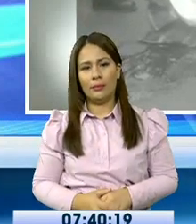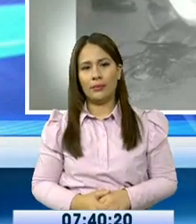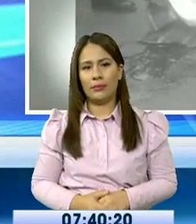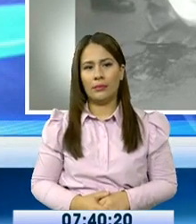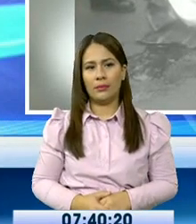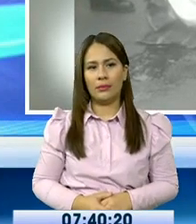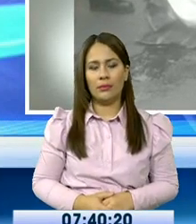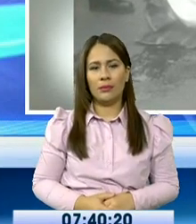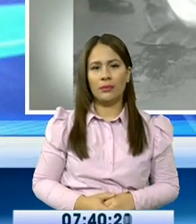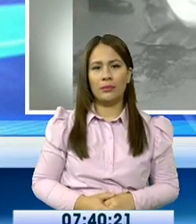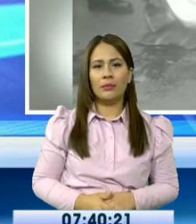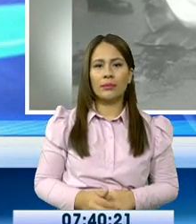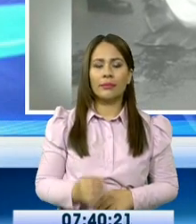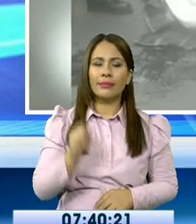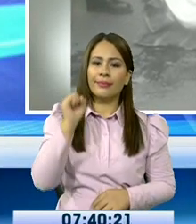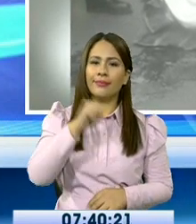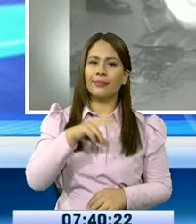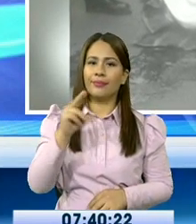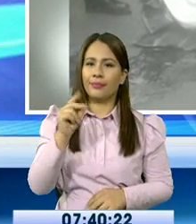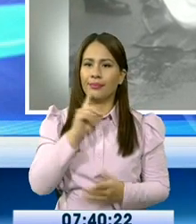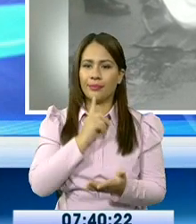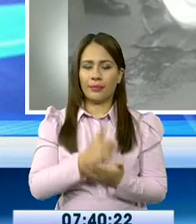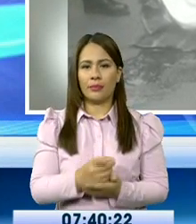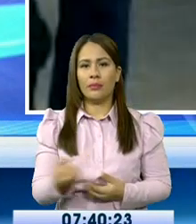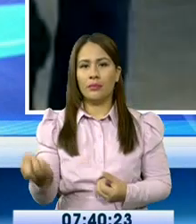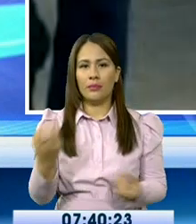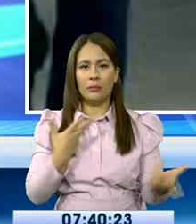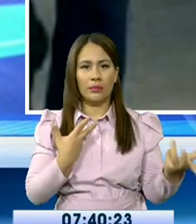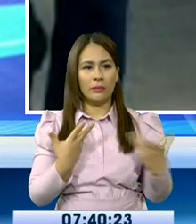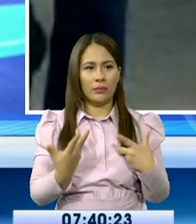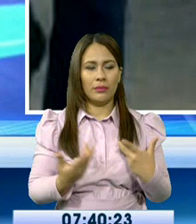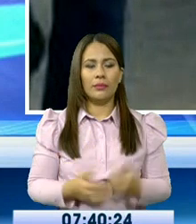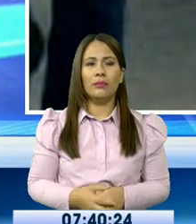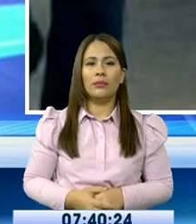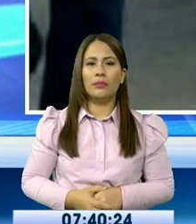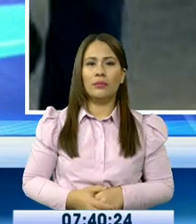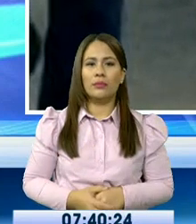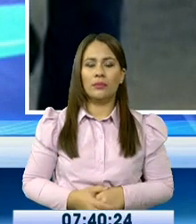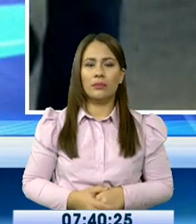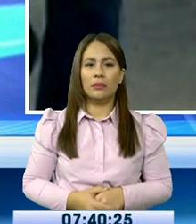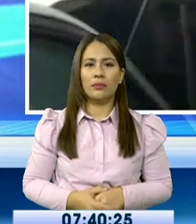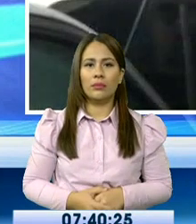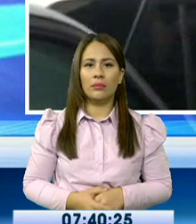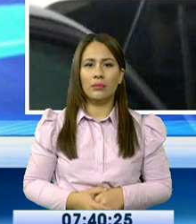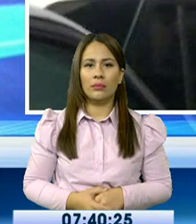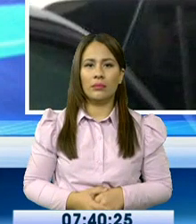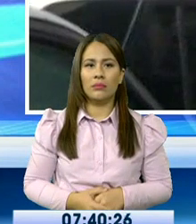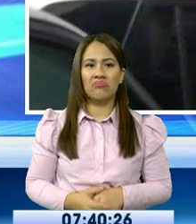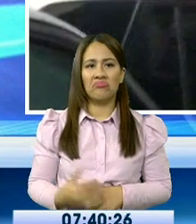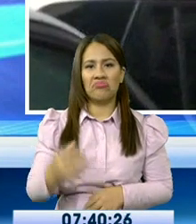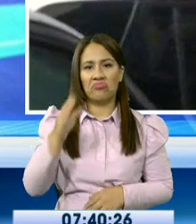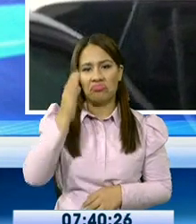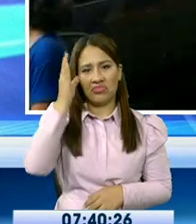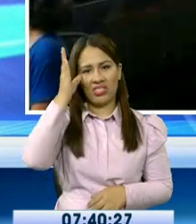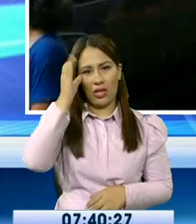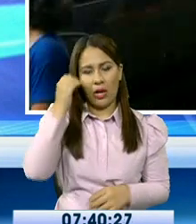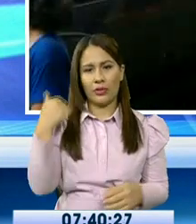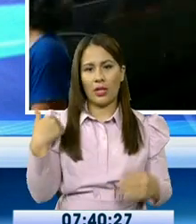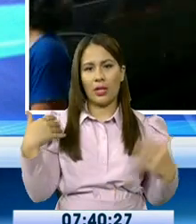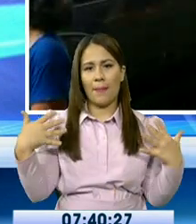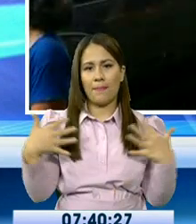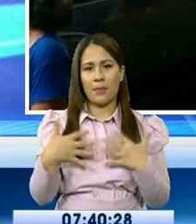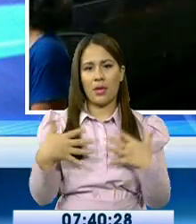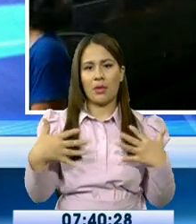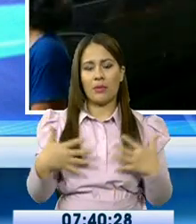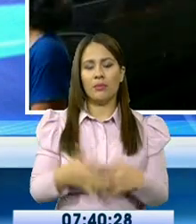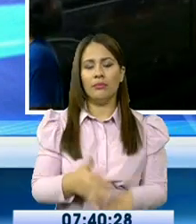O es verdad lo que me dijeron, o ratifico, les tienen miedo. Vamos con